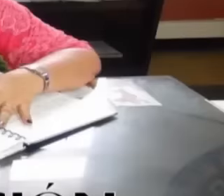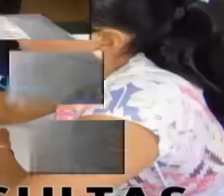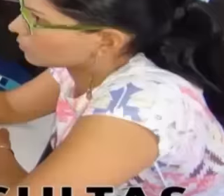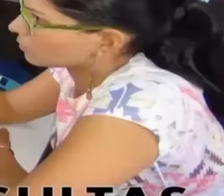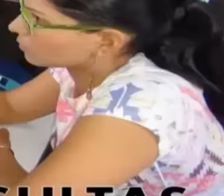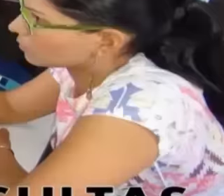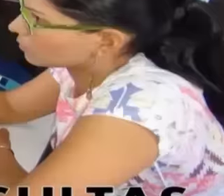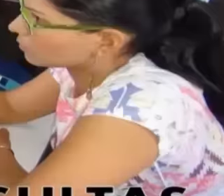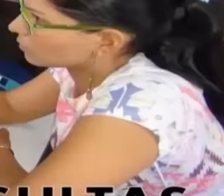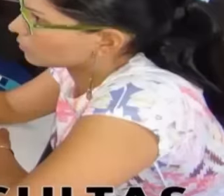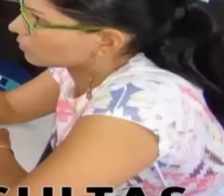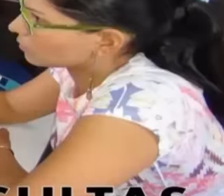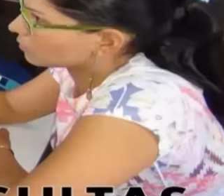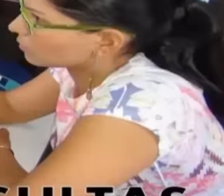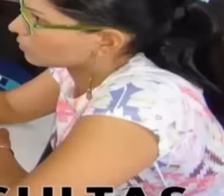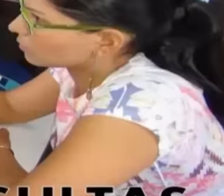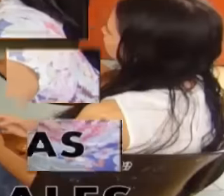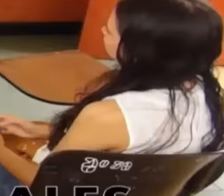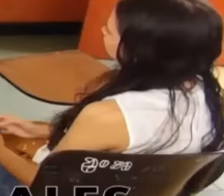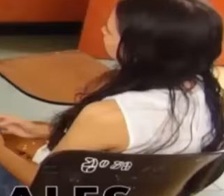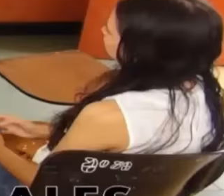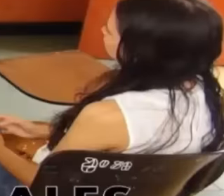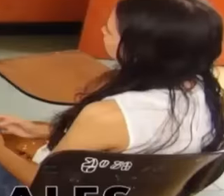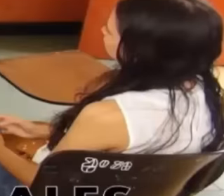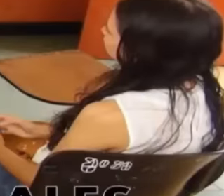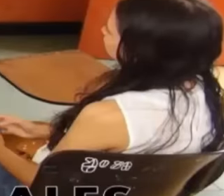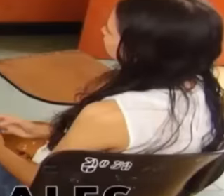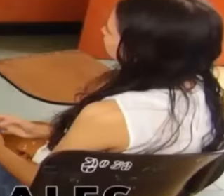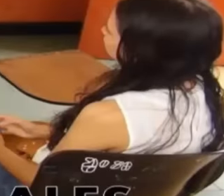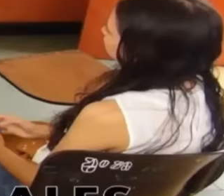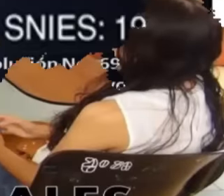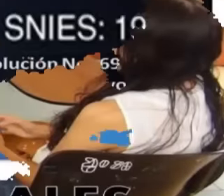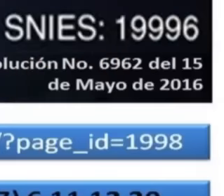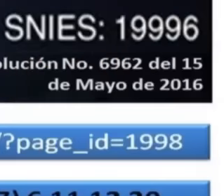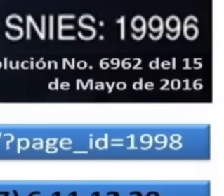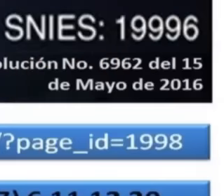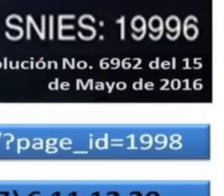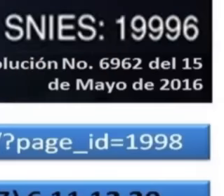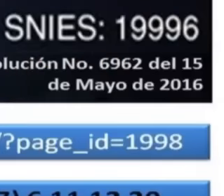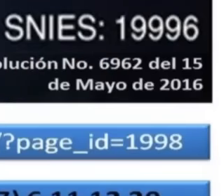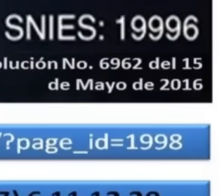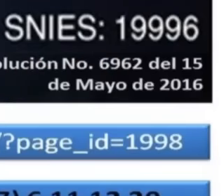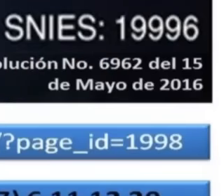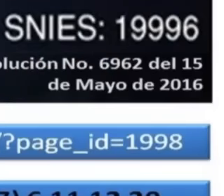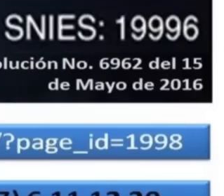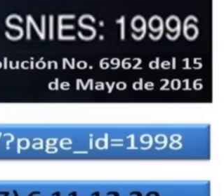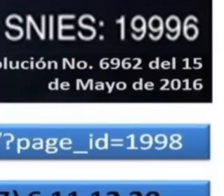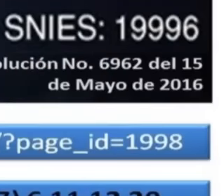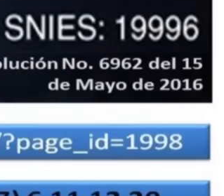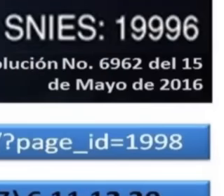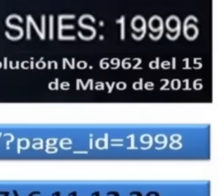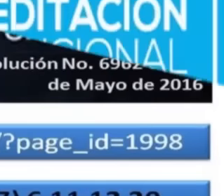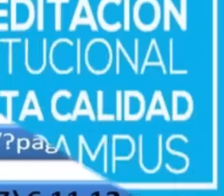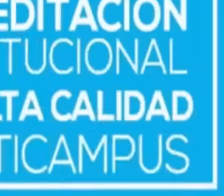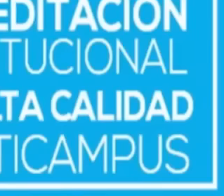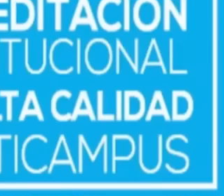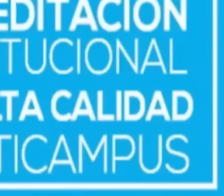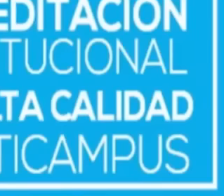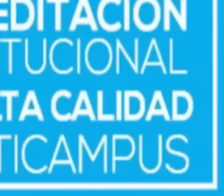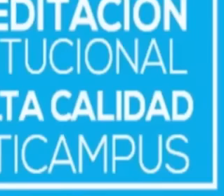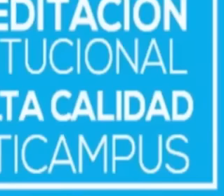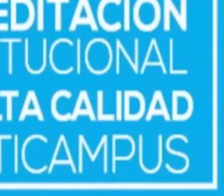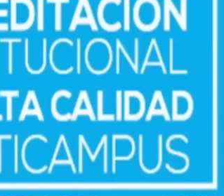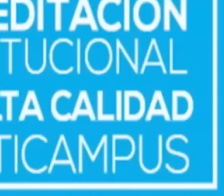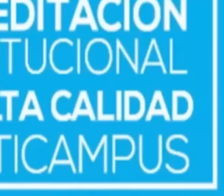ofrece en la ciudad de Barranca Bermeja programas de pregrado y posgrado en sus facultades de Educación, Ciencias y Tecnologías y Maestría en Educación. Inscripciones